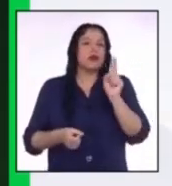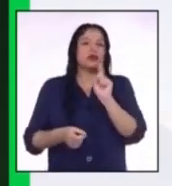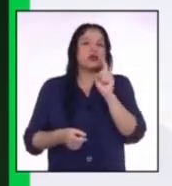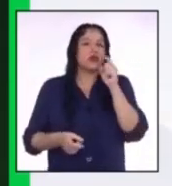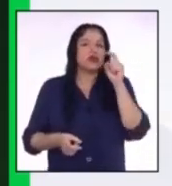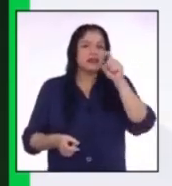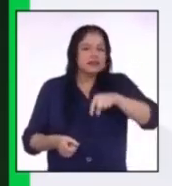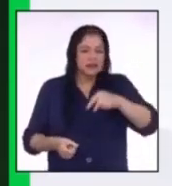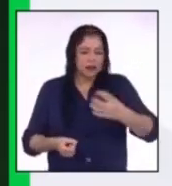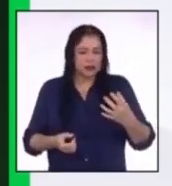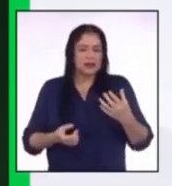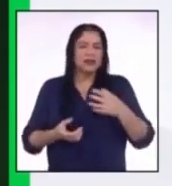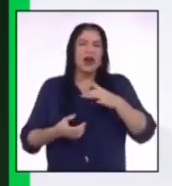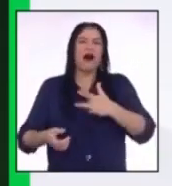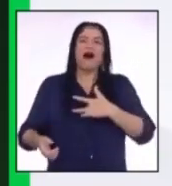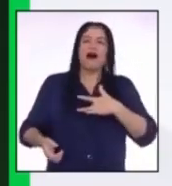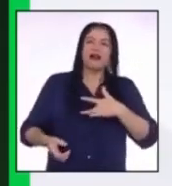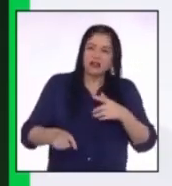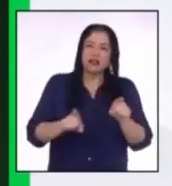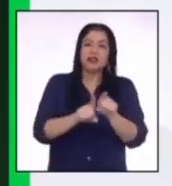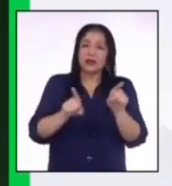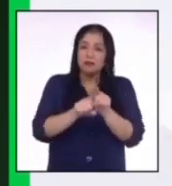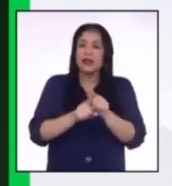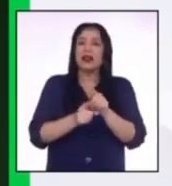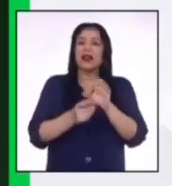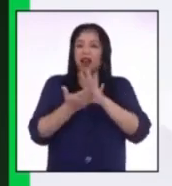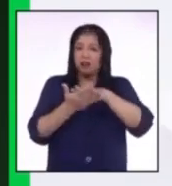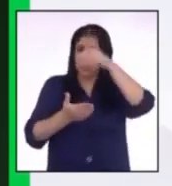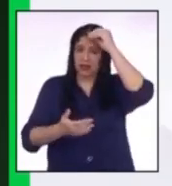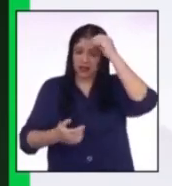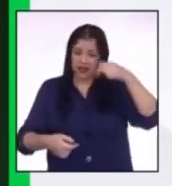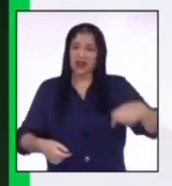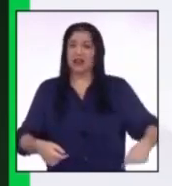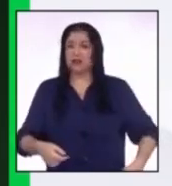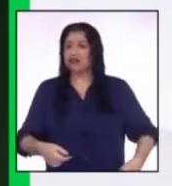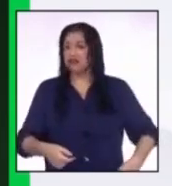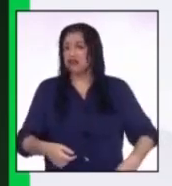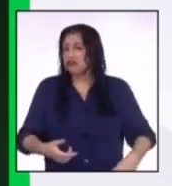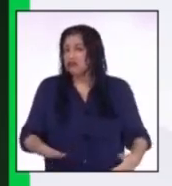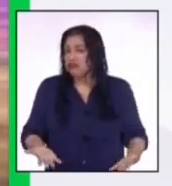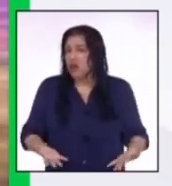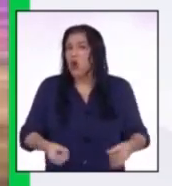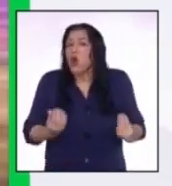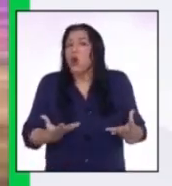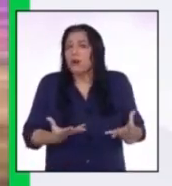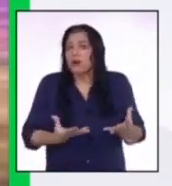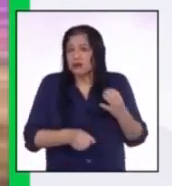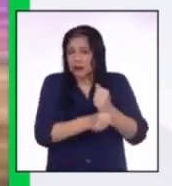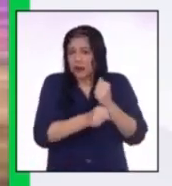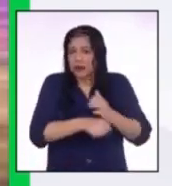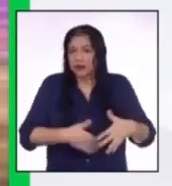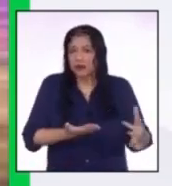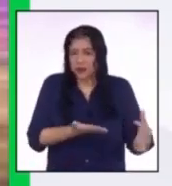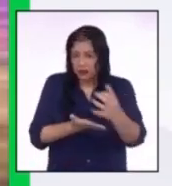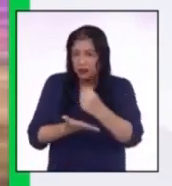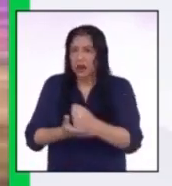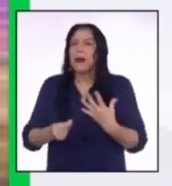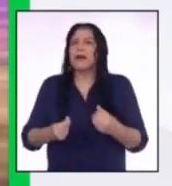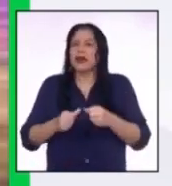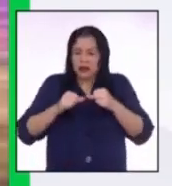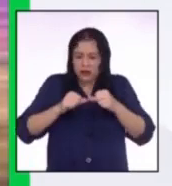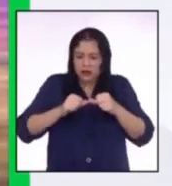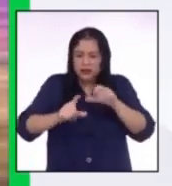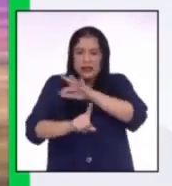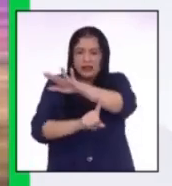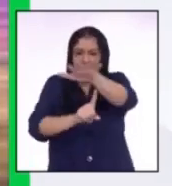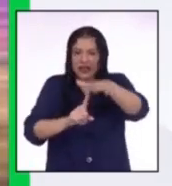sino también una educación para el bolsillo es decir para que la conservación exista